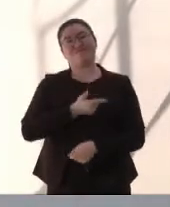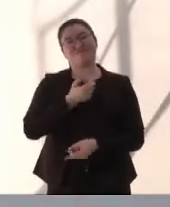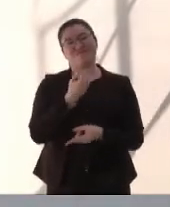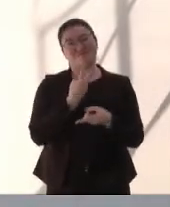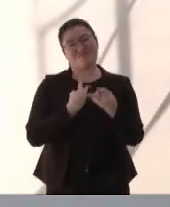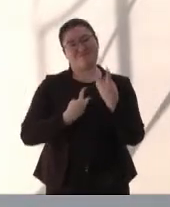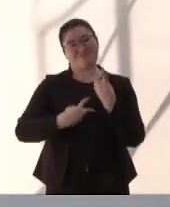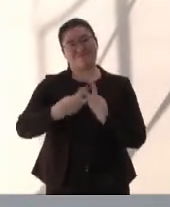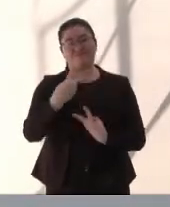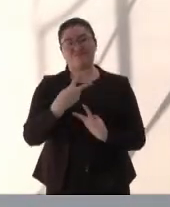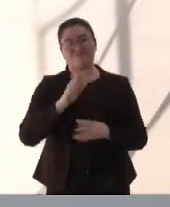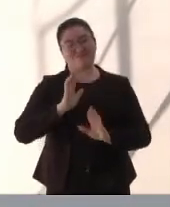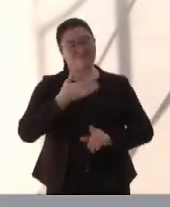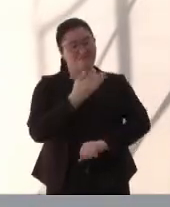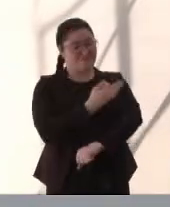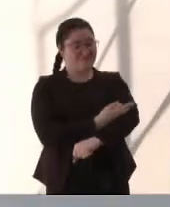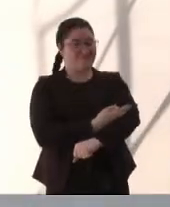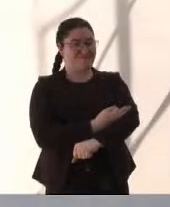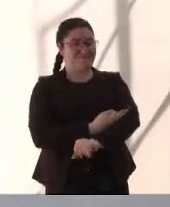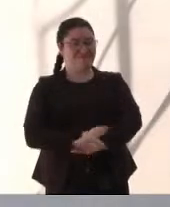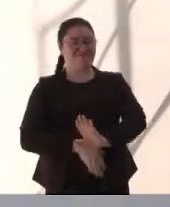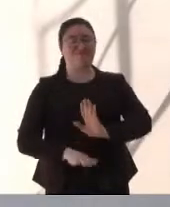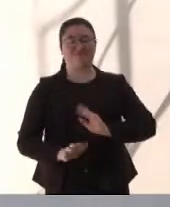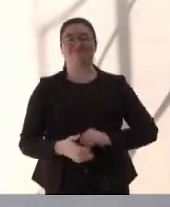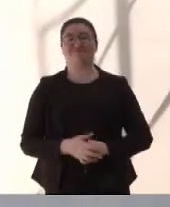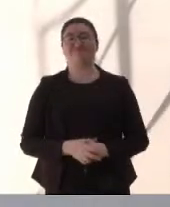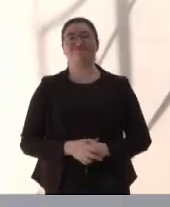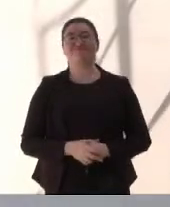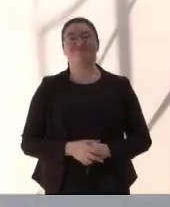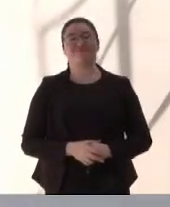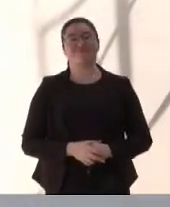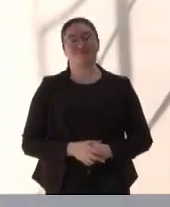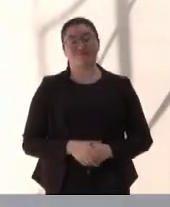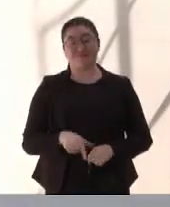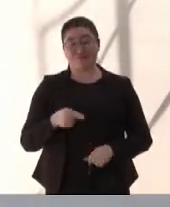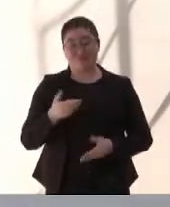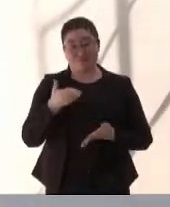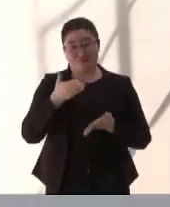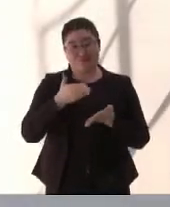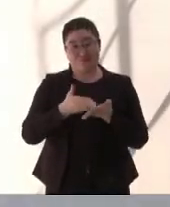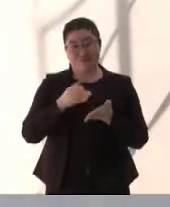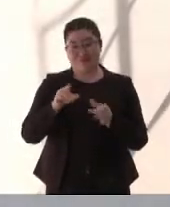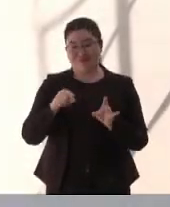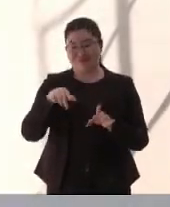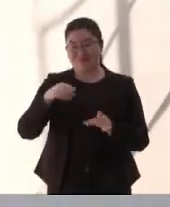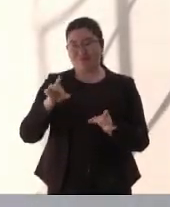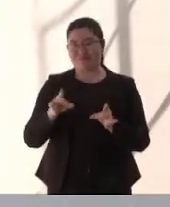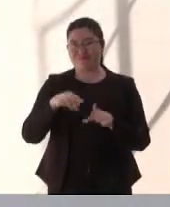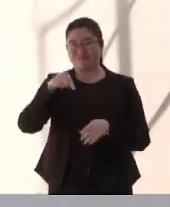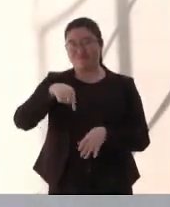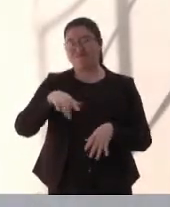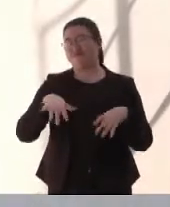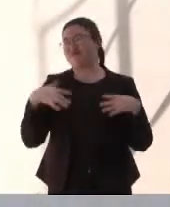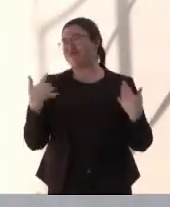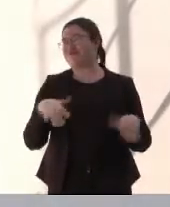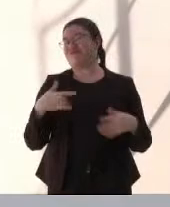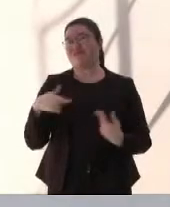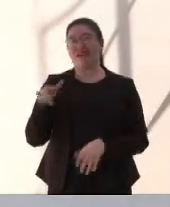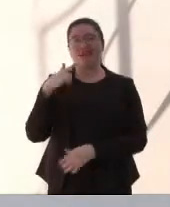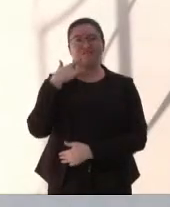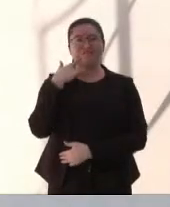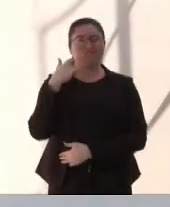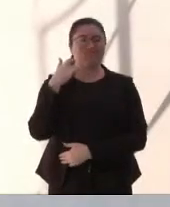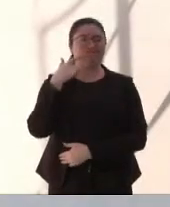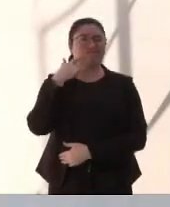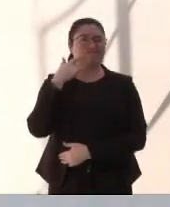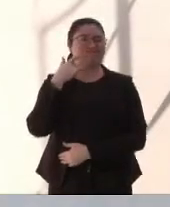mañana, ya tarde. ¿Sí? No ha sido sencillo llegar a este momento. ¿Sí? Quiero